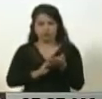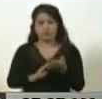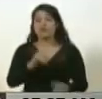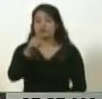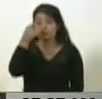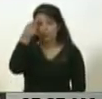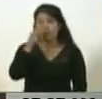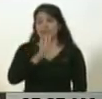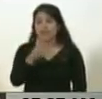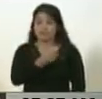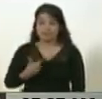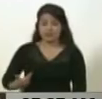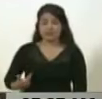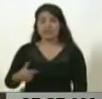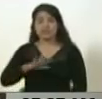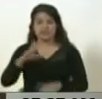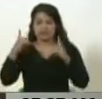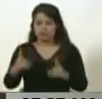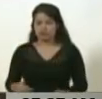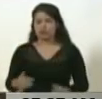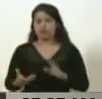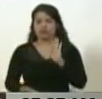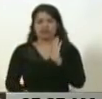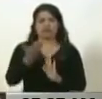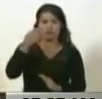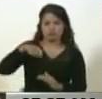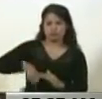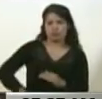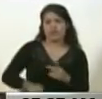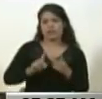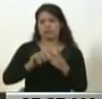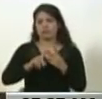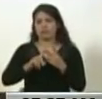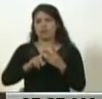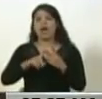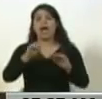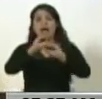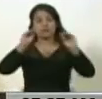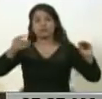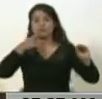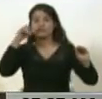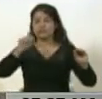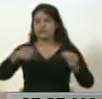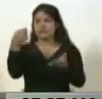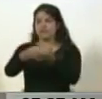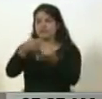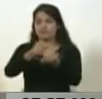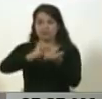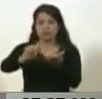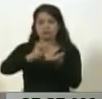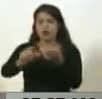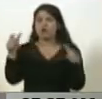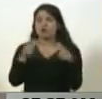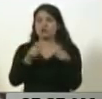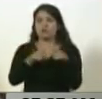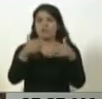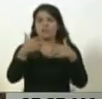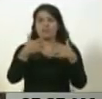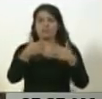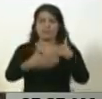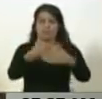ofensiva con un aumento de salario, anunciando financiamiento para el sector productivo, pero eso va a tener una